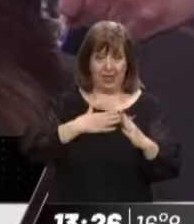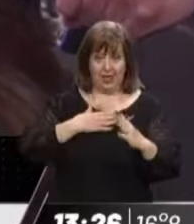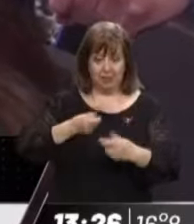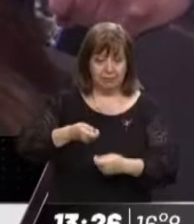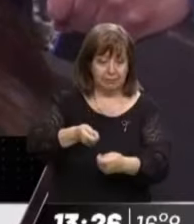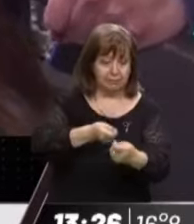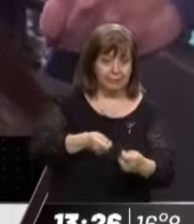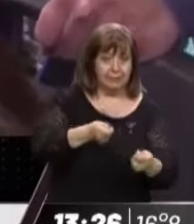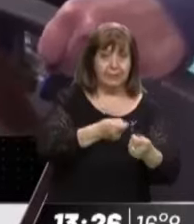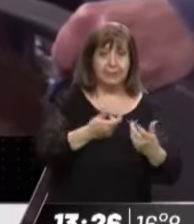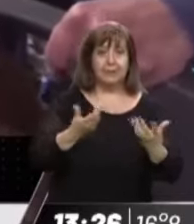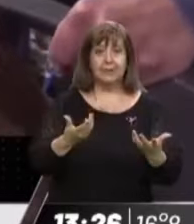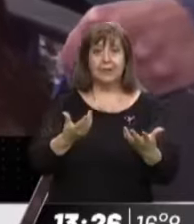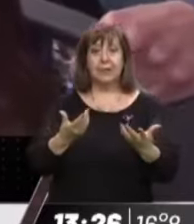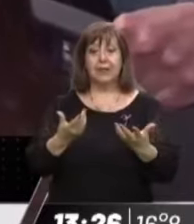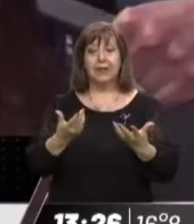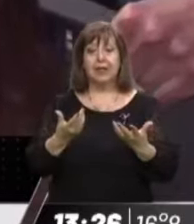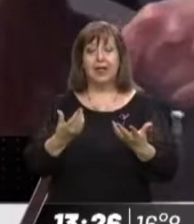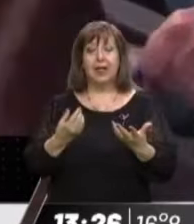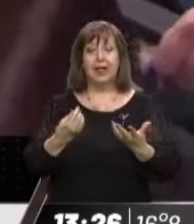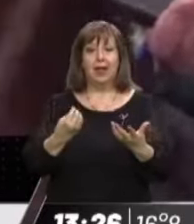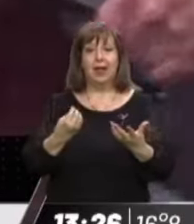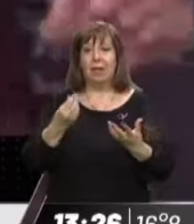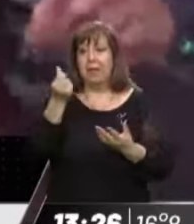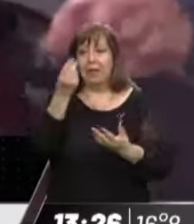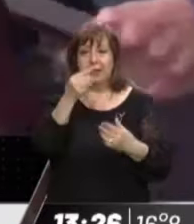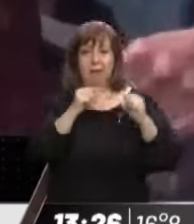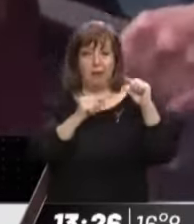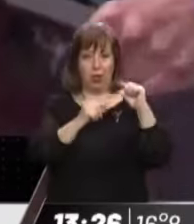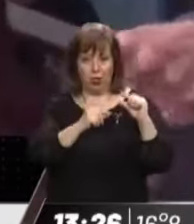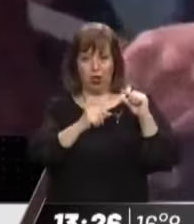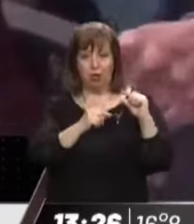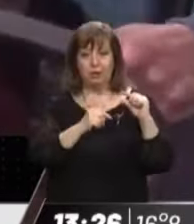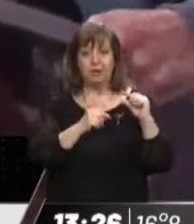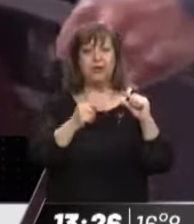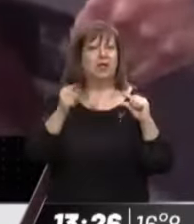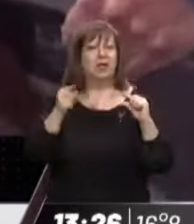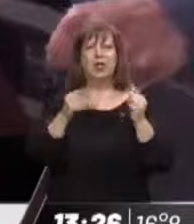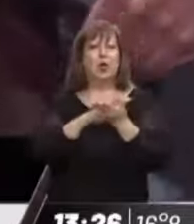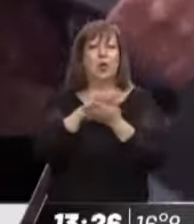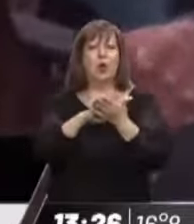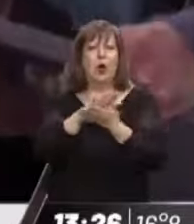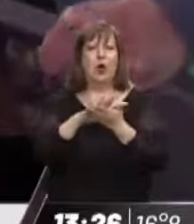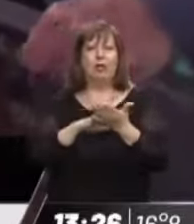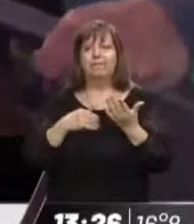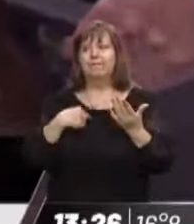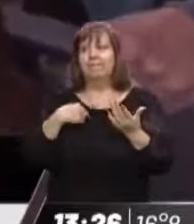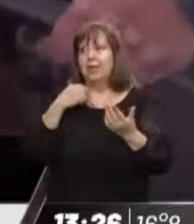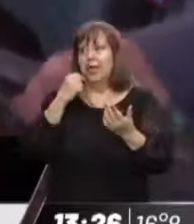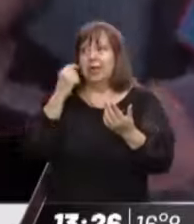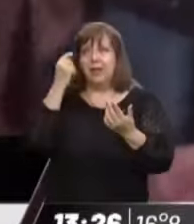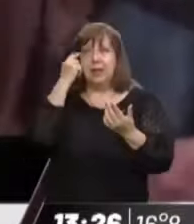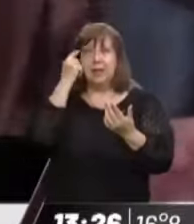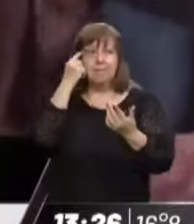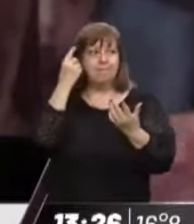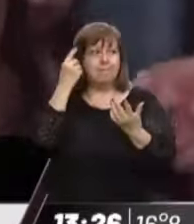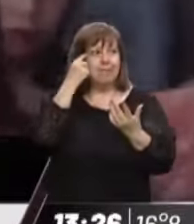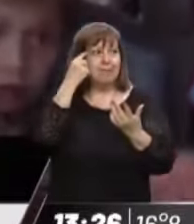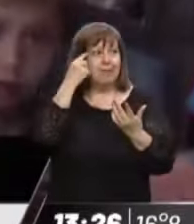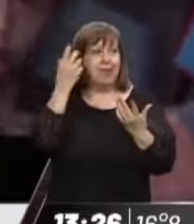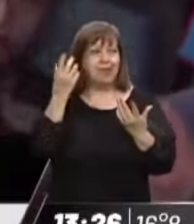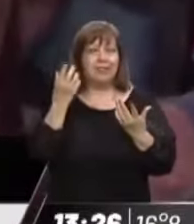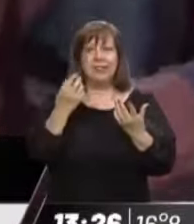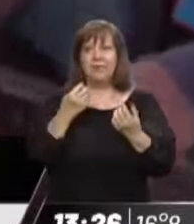hijo en la escuela, en la secundaria y todo, ¿no? ¿No? Y no queda otra que... No queda de